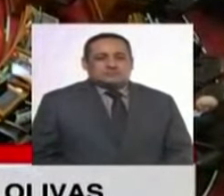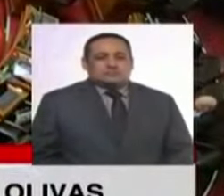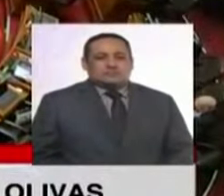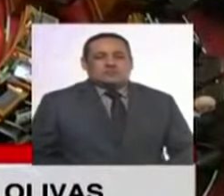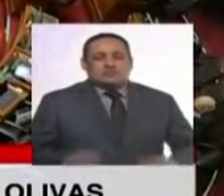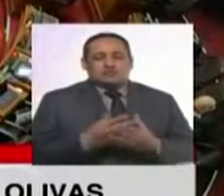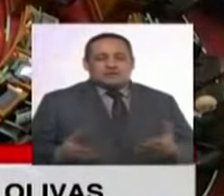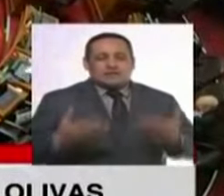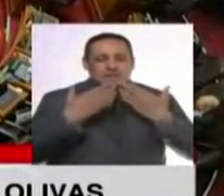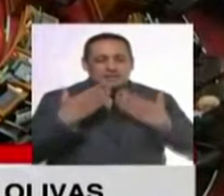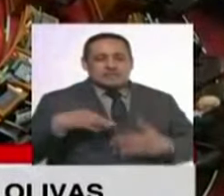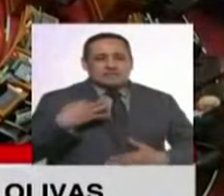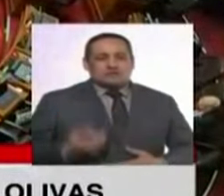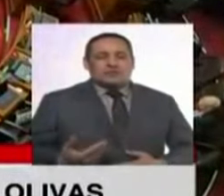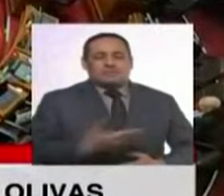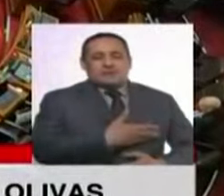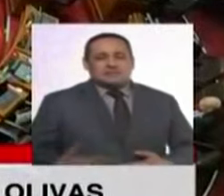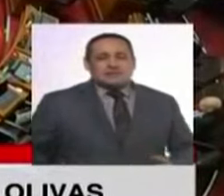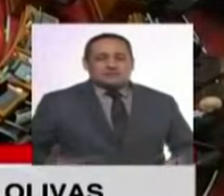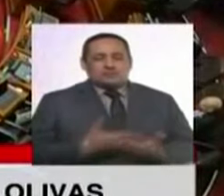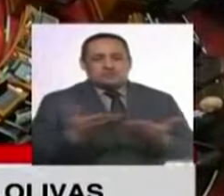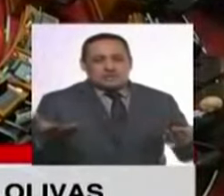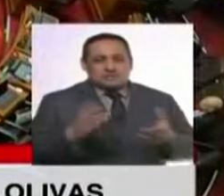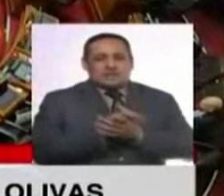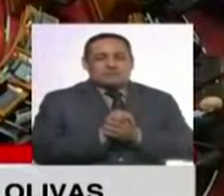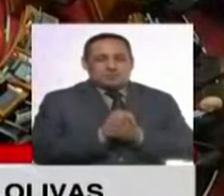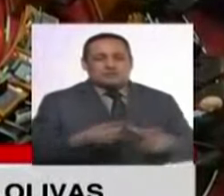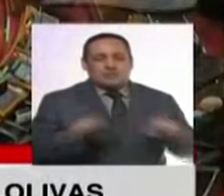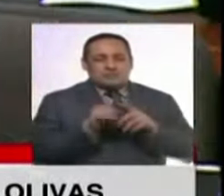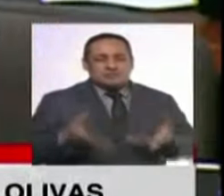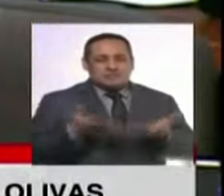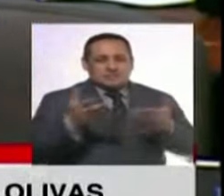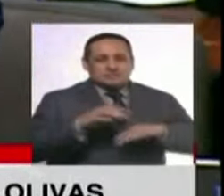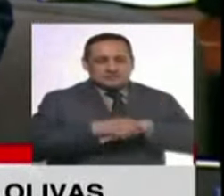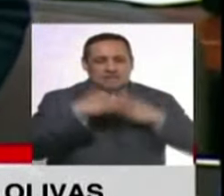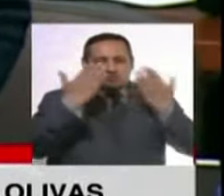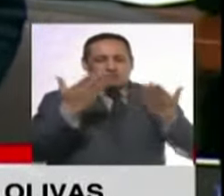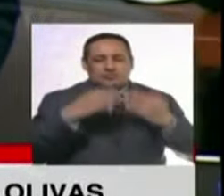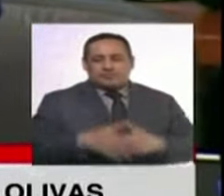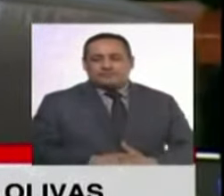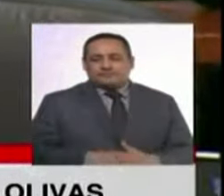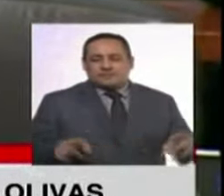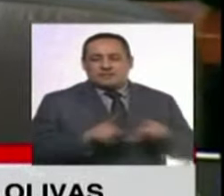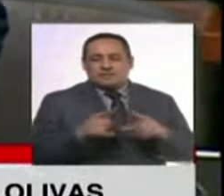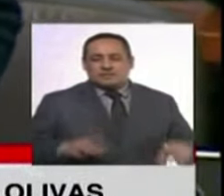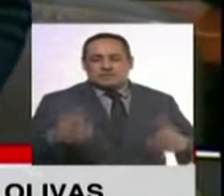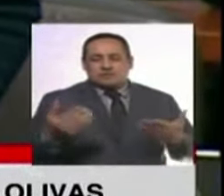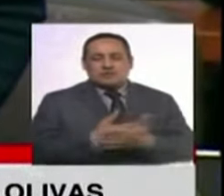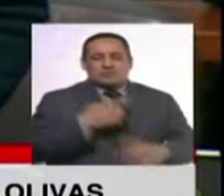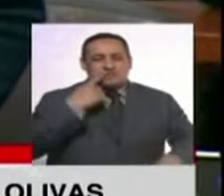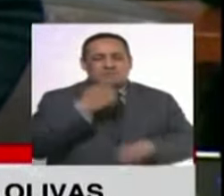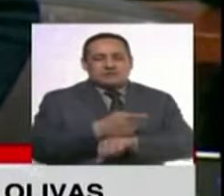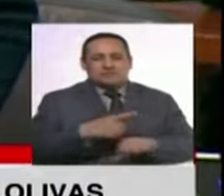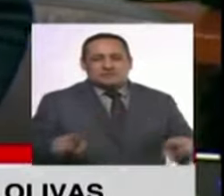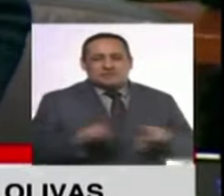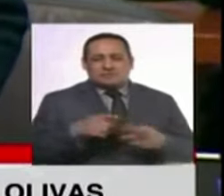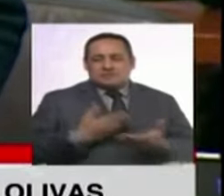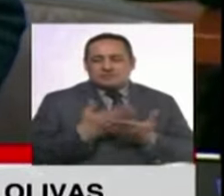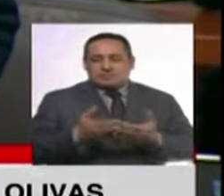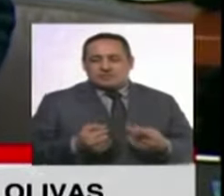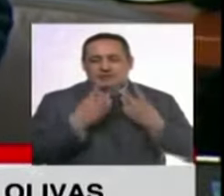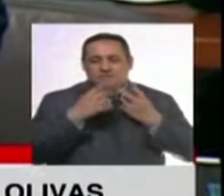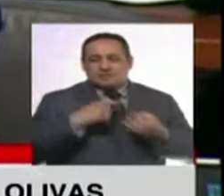Muchísimas gracias señora presidenta y colegas reciba mi cordial saludo esta nueva interpelación apunta